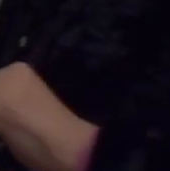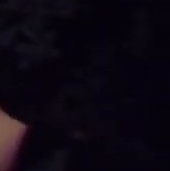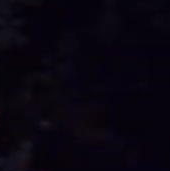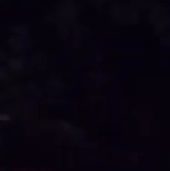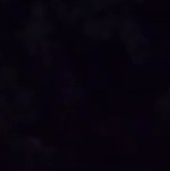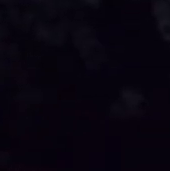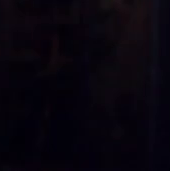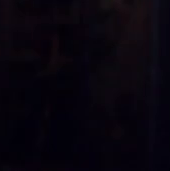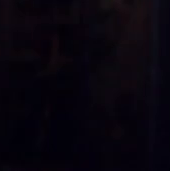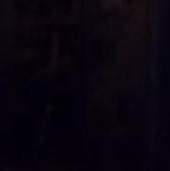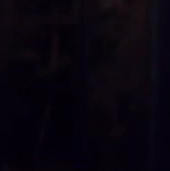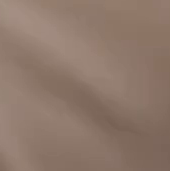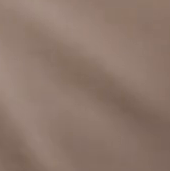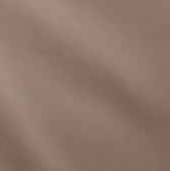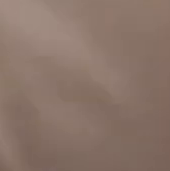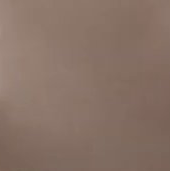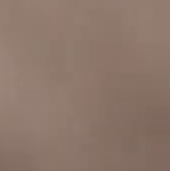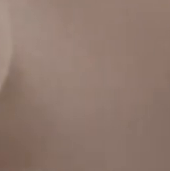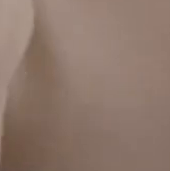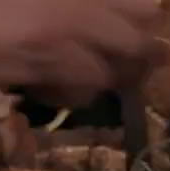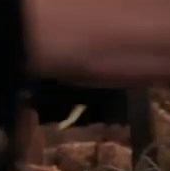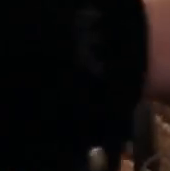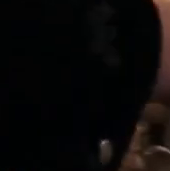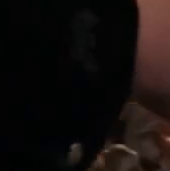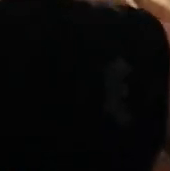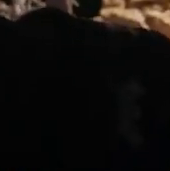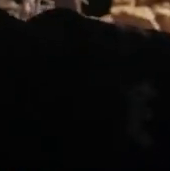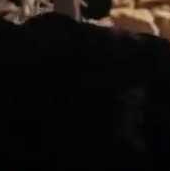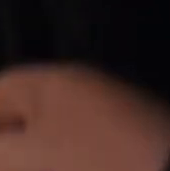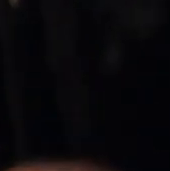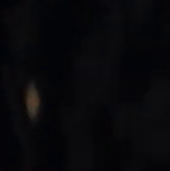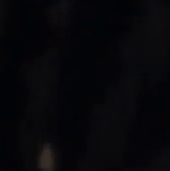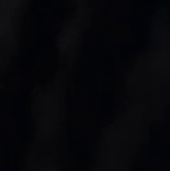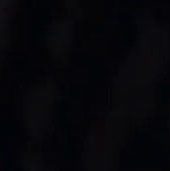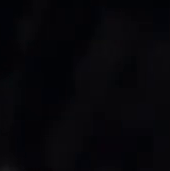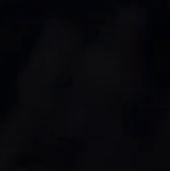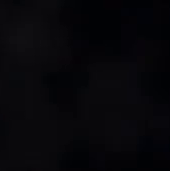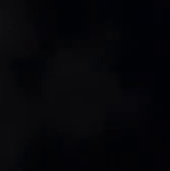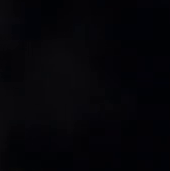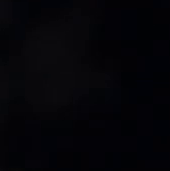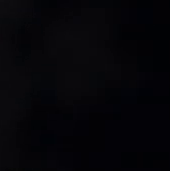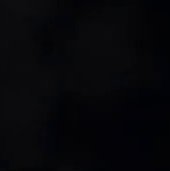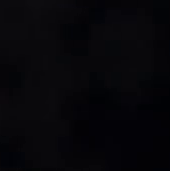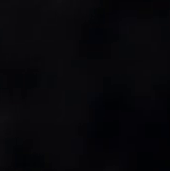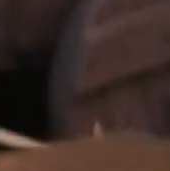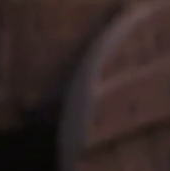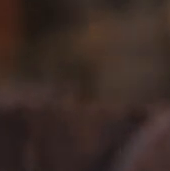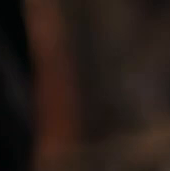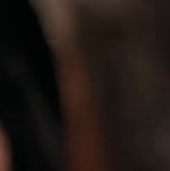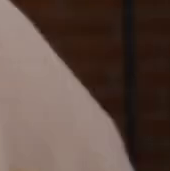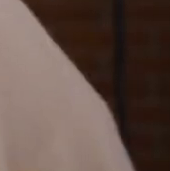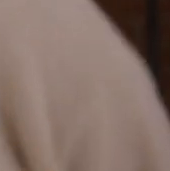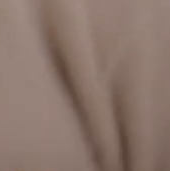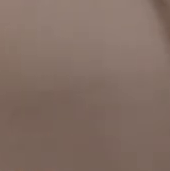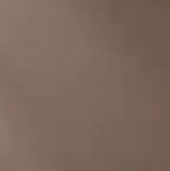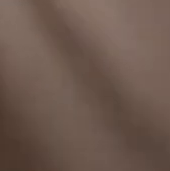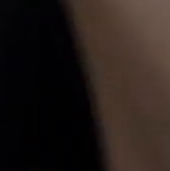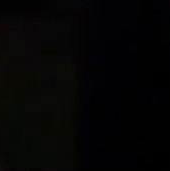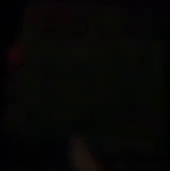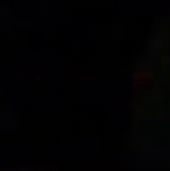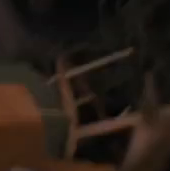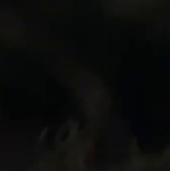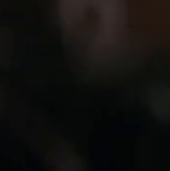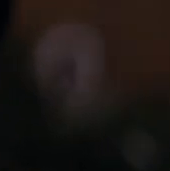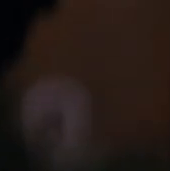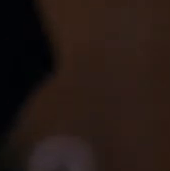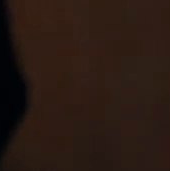tiempos tan difíciles que vivimos Les deseo de todo corazón que nuestras casas se llenen de alegría que en las mesas no falte comida y que sus